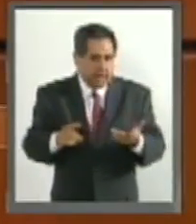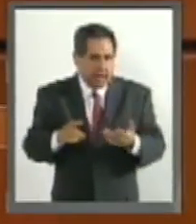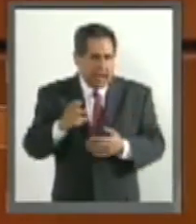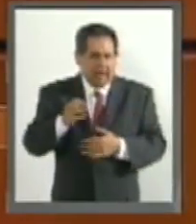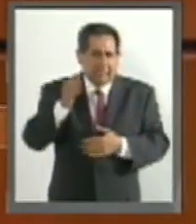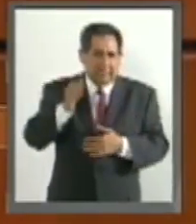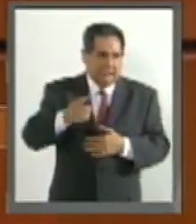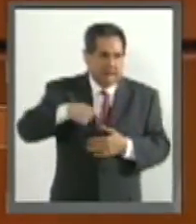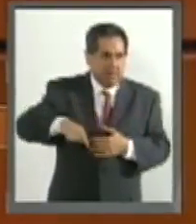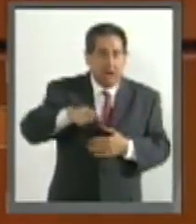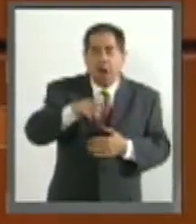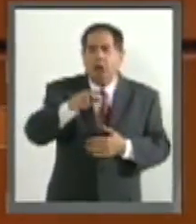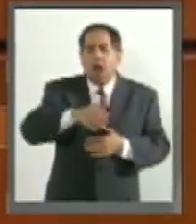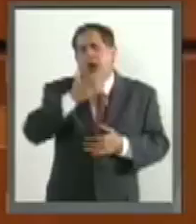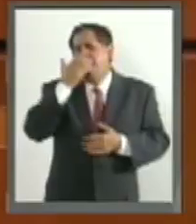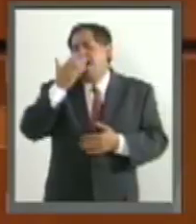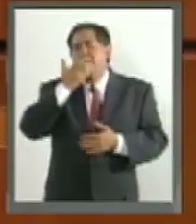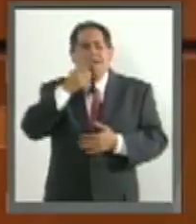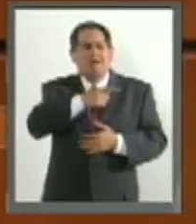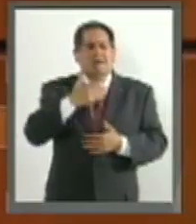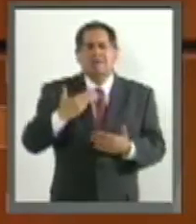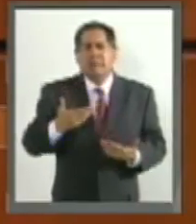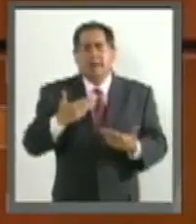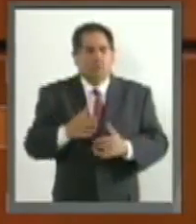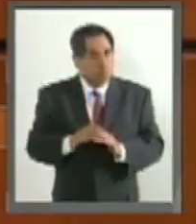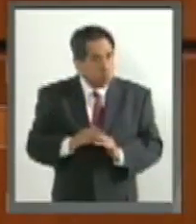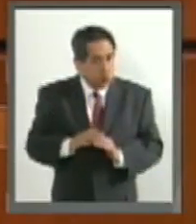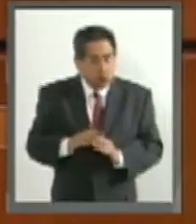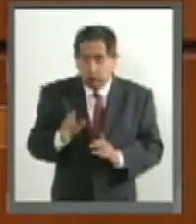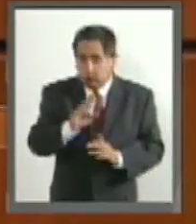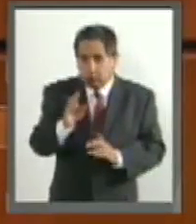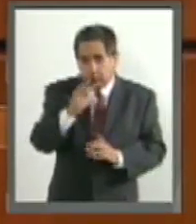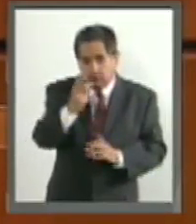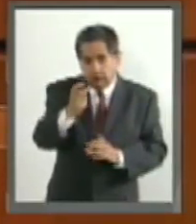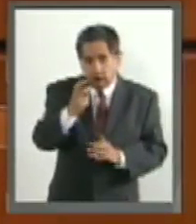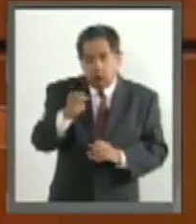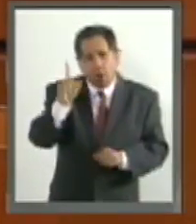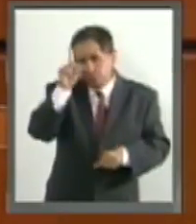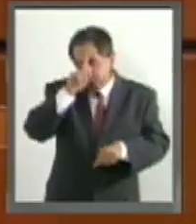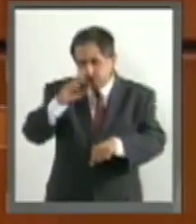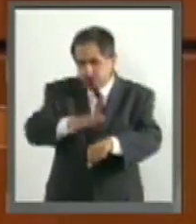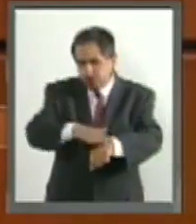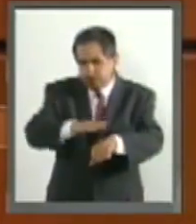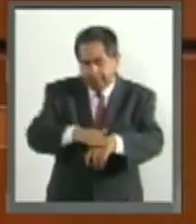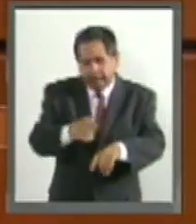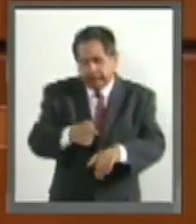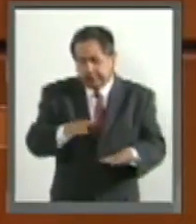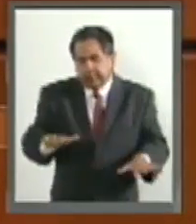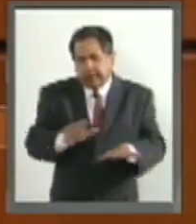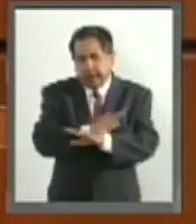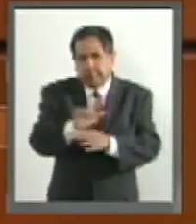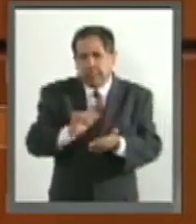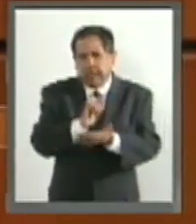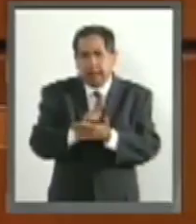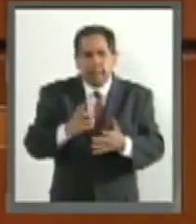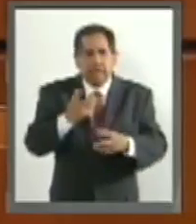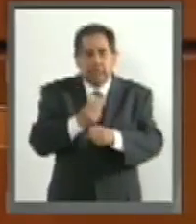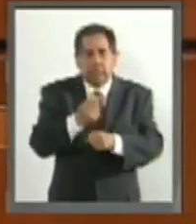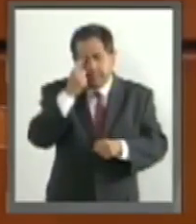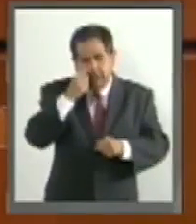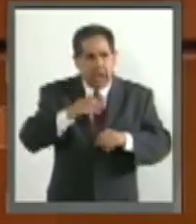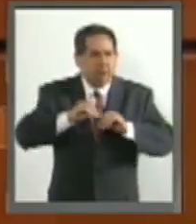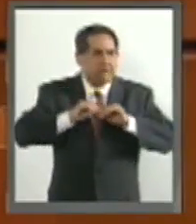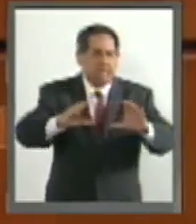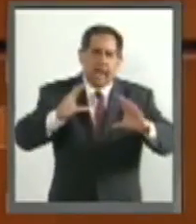acepta como normal natural y por ello recomendamos esta reforma para que haya la debida